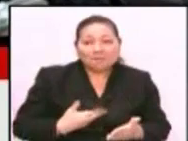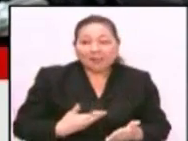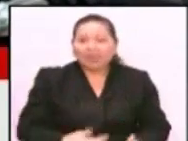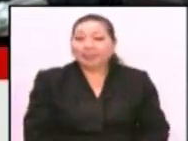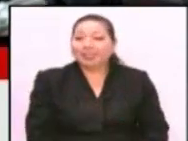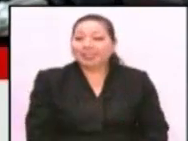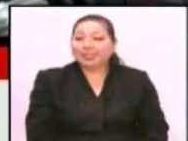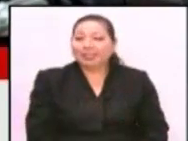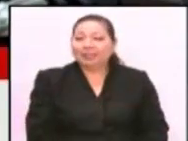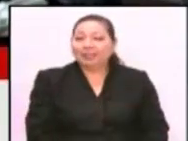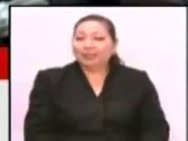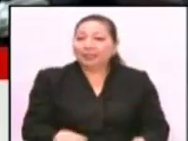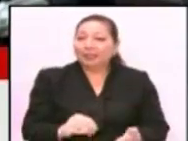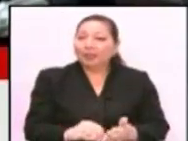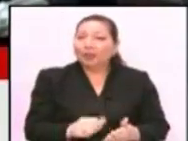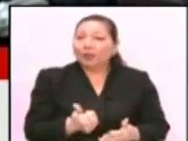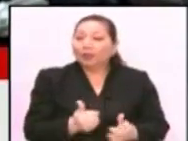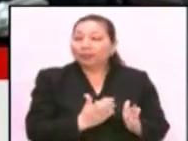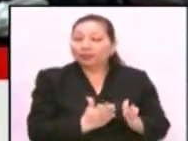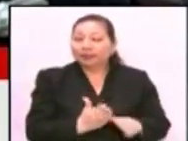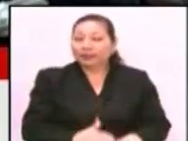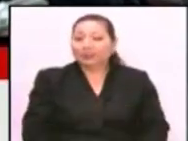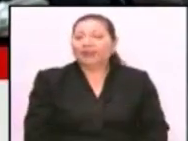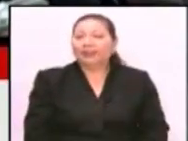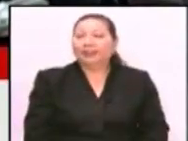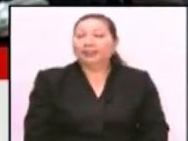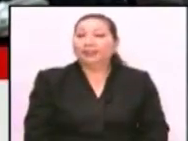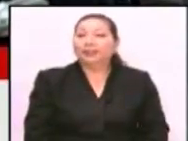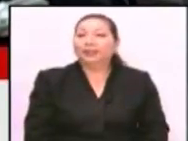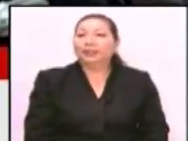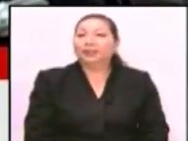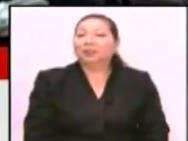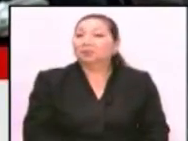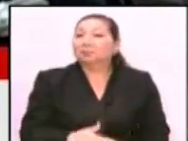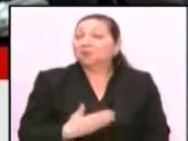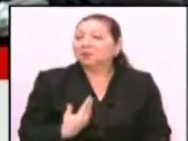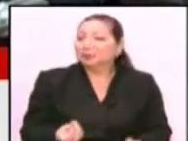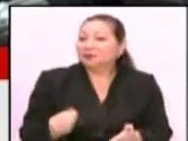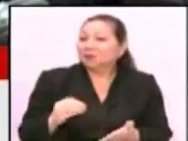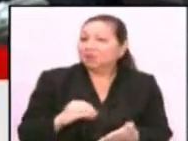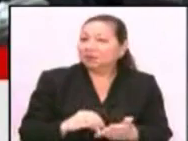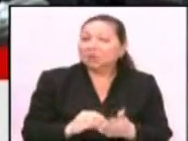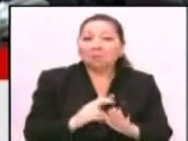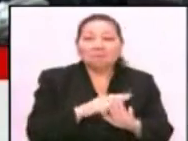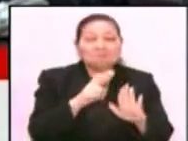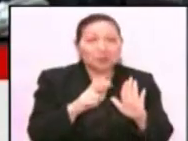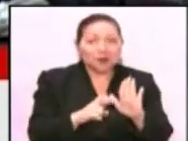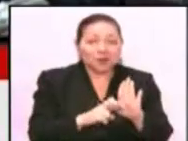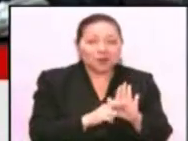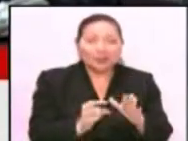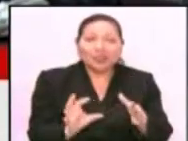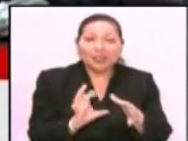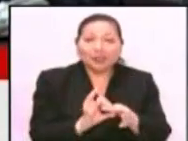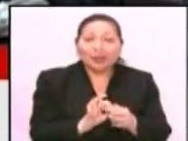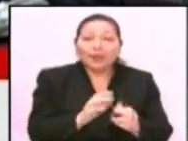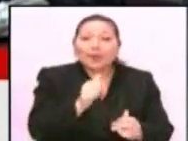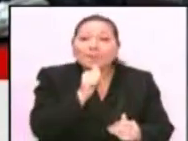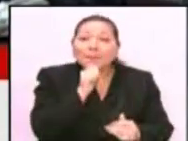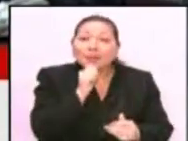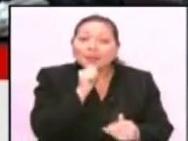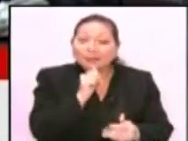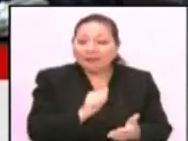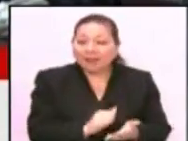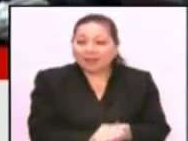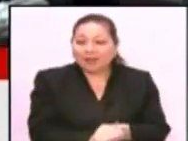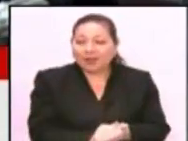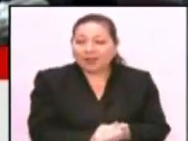puede implementar con otro tipo de organizaciones, el gobierno puede implementar un proyecto en alianza con el privado,